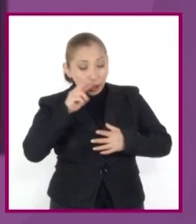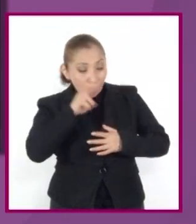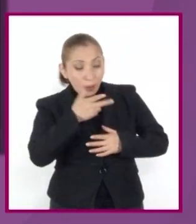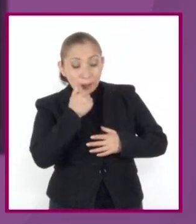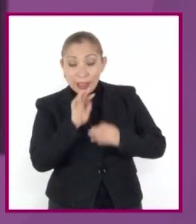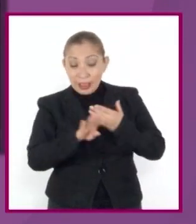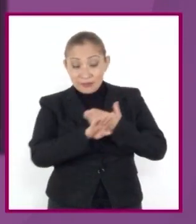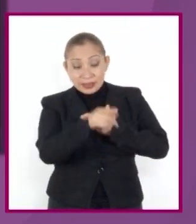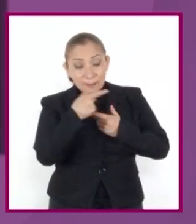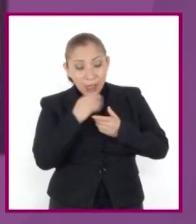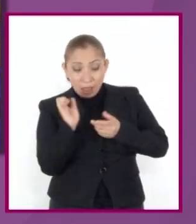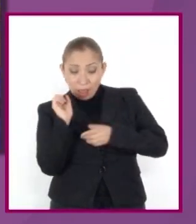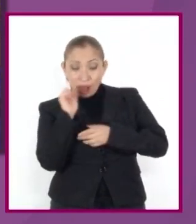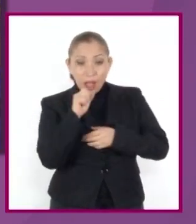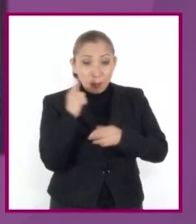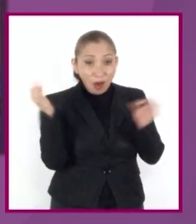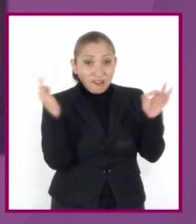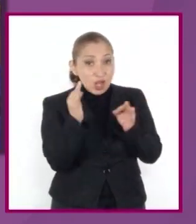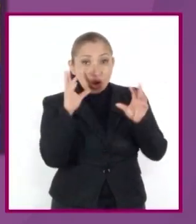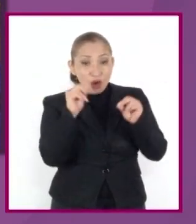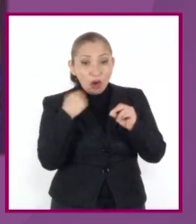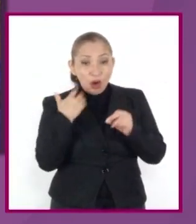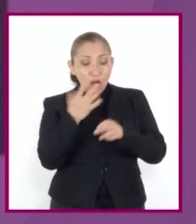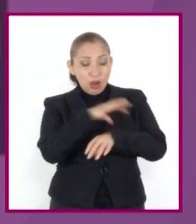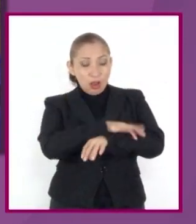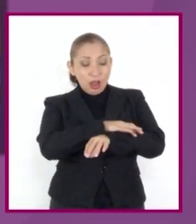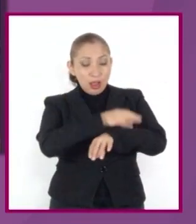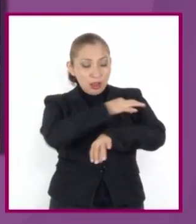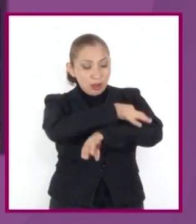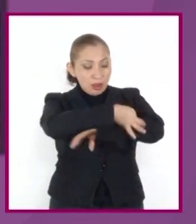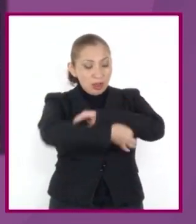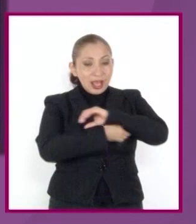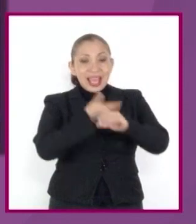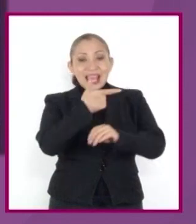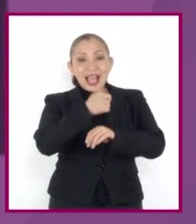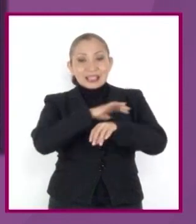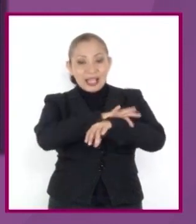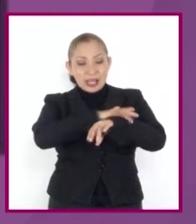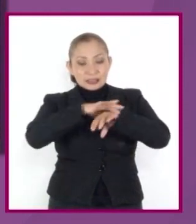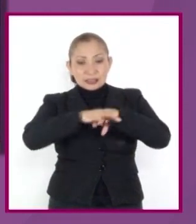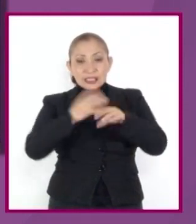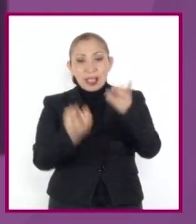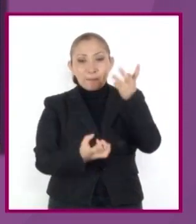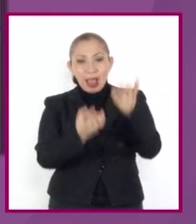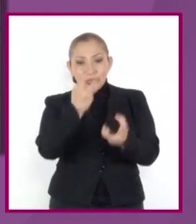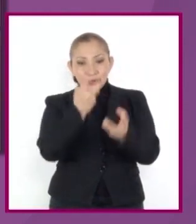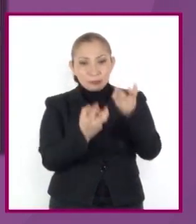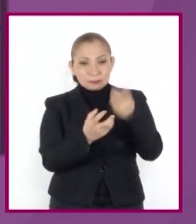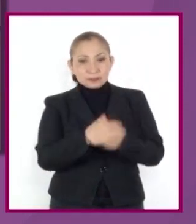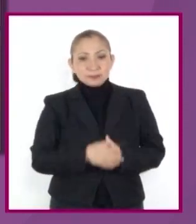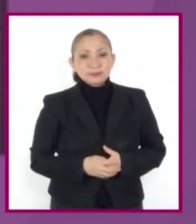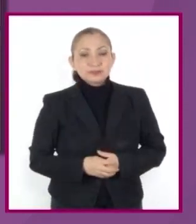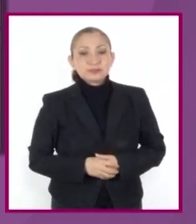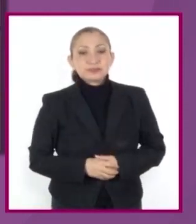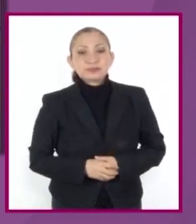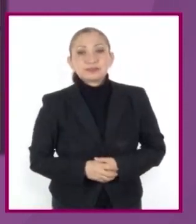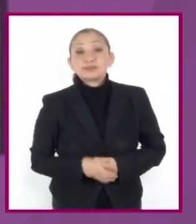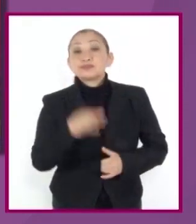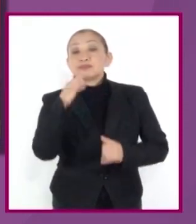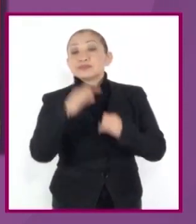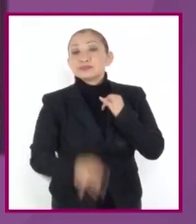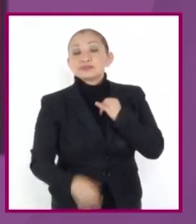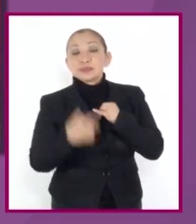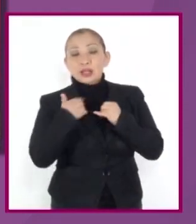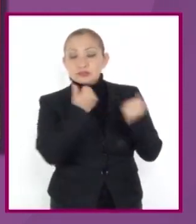evitará que la persona se enfríe y le colocará gasas estériles en las zonas quemadas. Y por último,